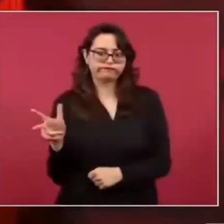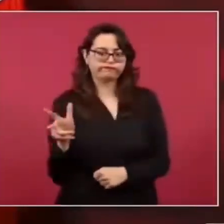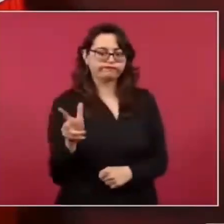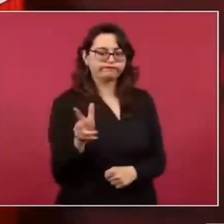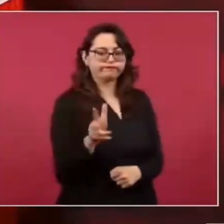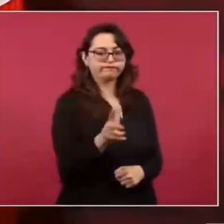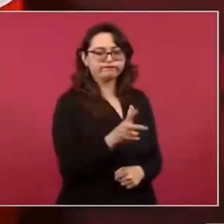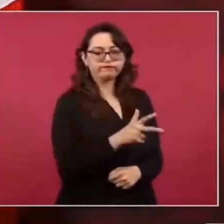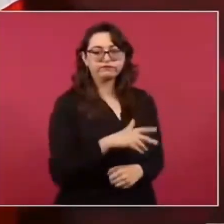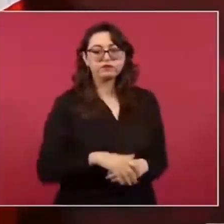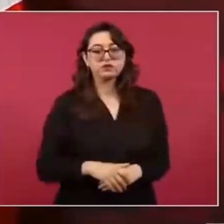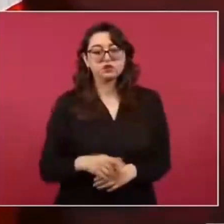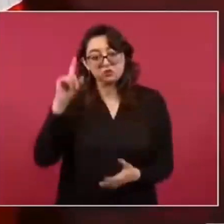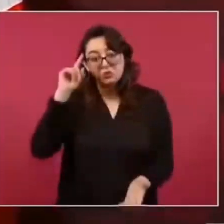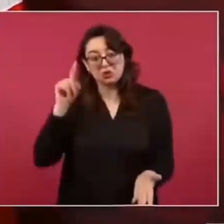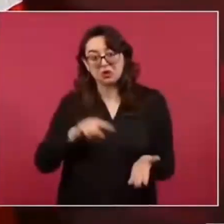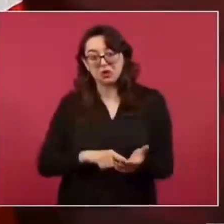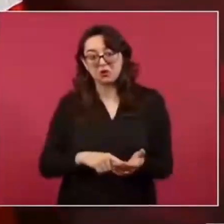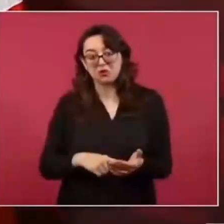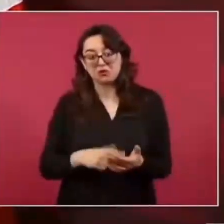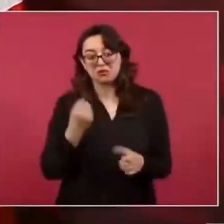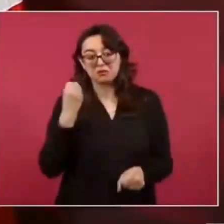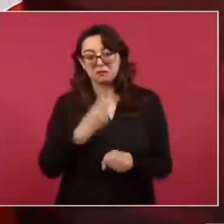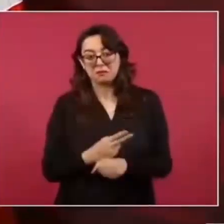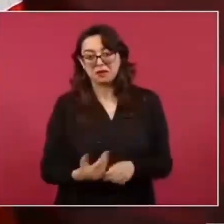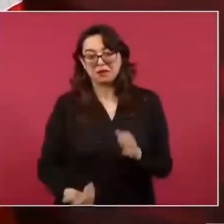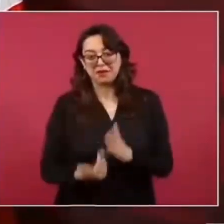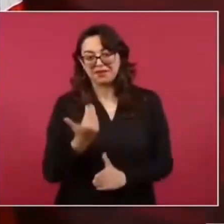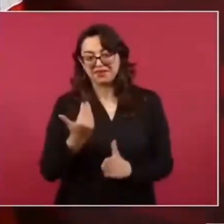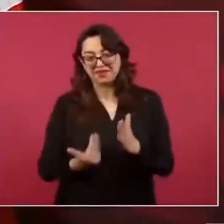Yo creo que fueron como a las 4 de la mañana.